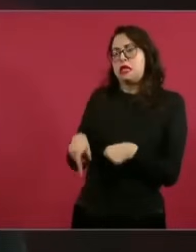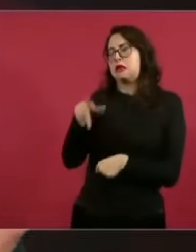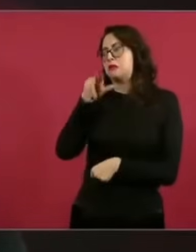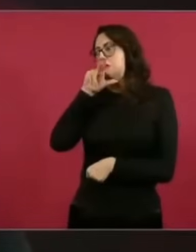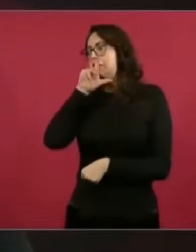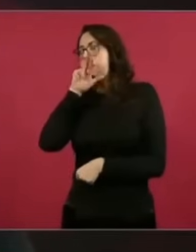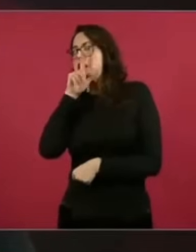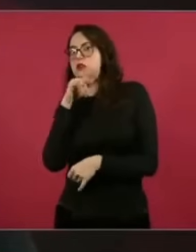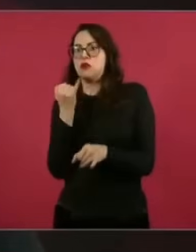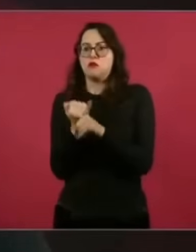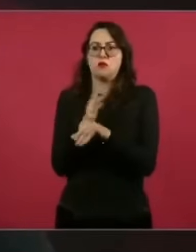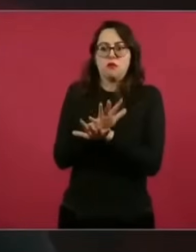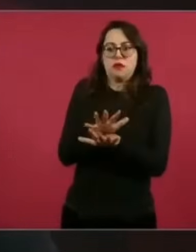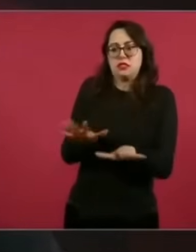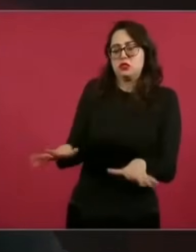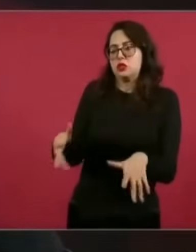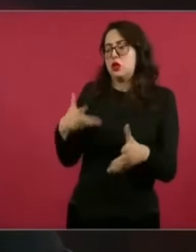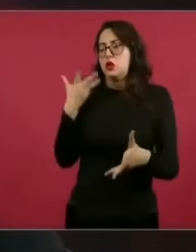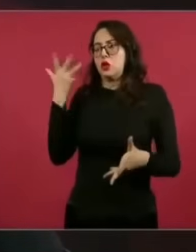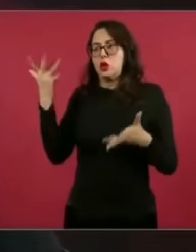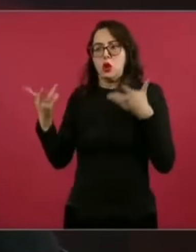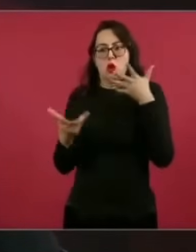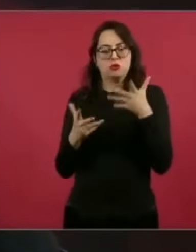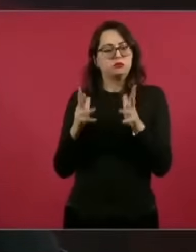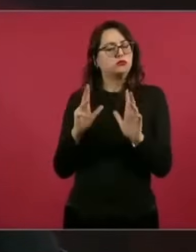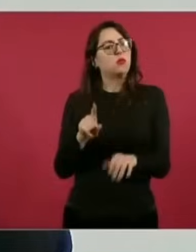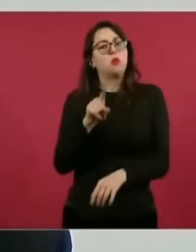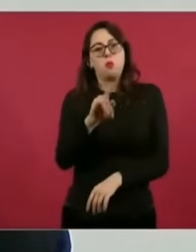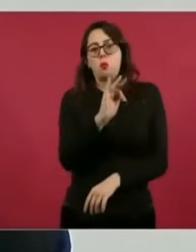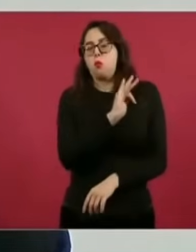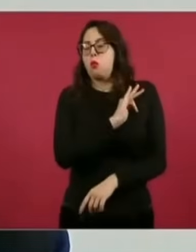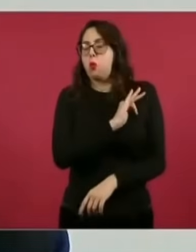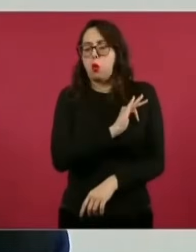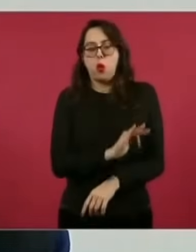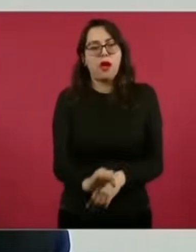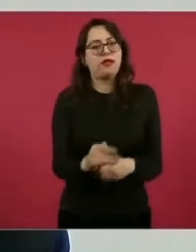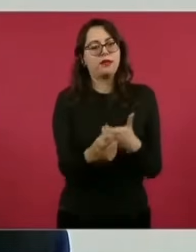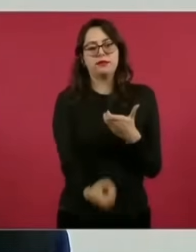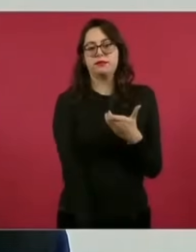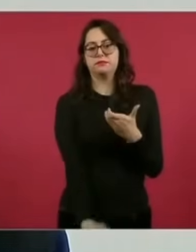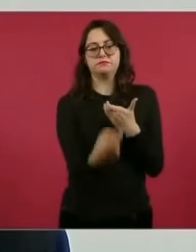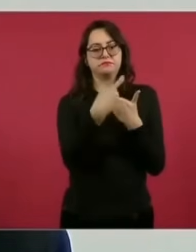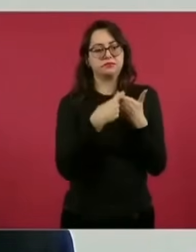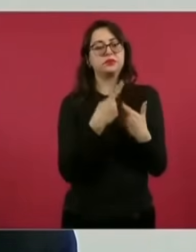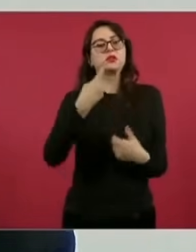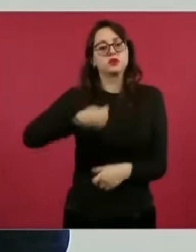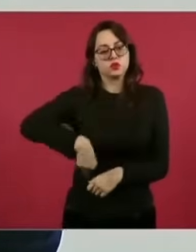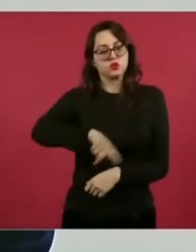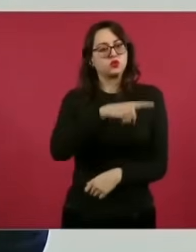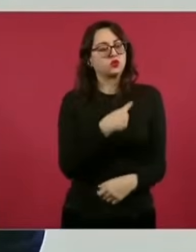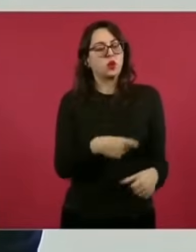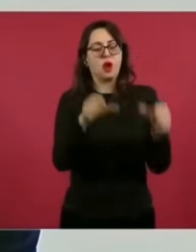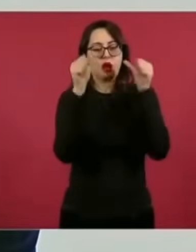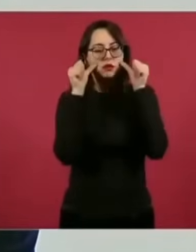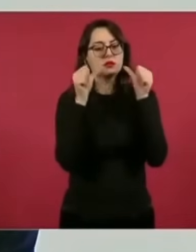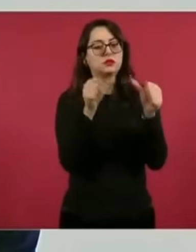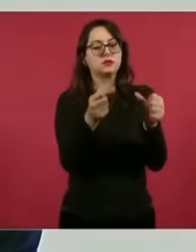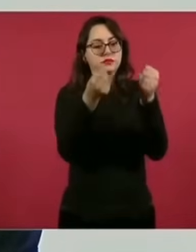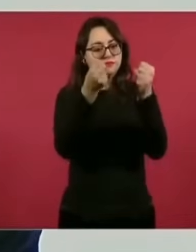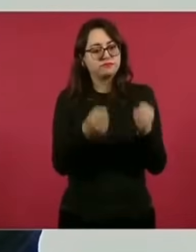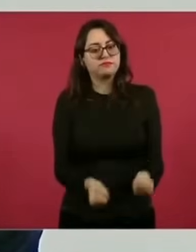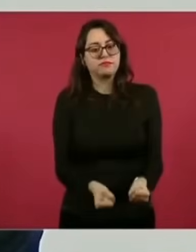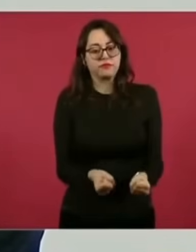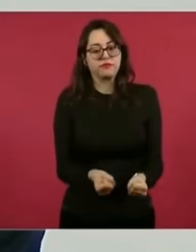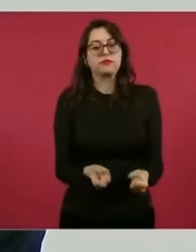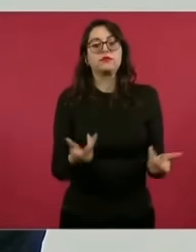grave o este hecho grave o por su labor, siempre pueden acercarse al mecanismo y estamos para atender sus peticiones, por lo